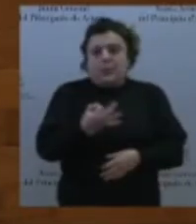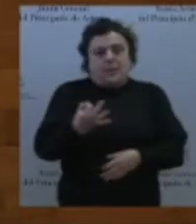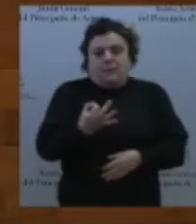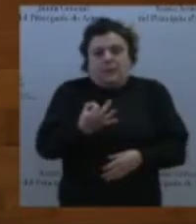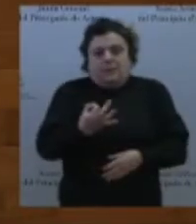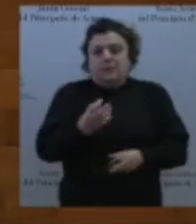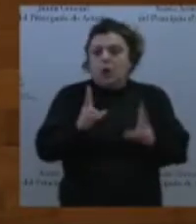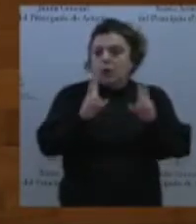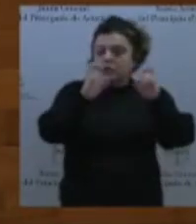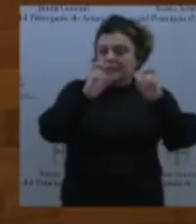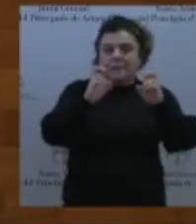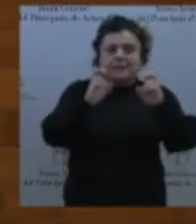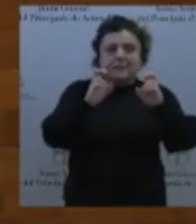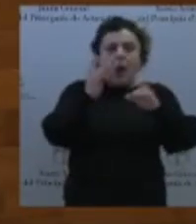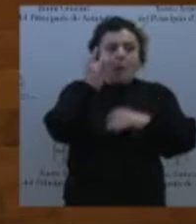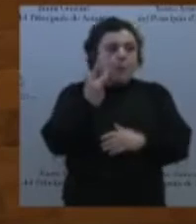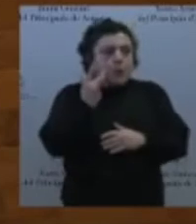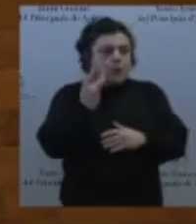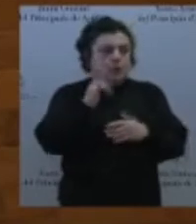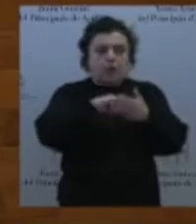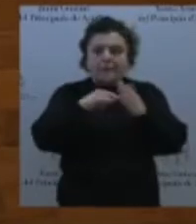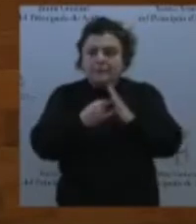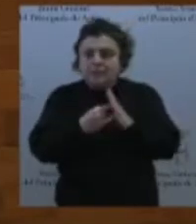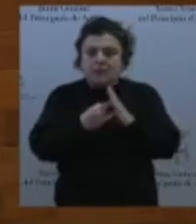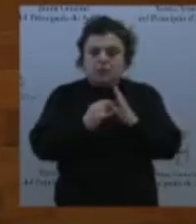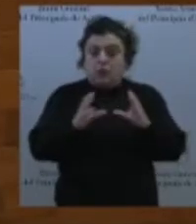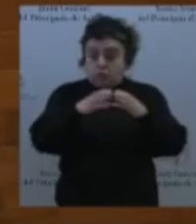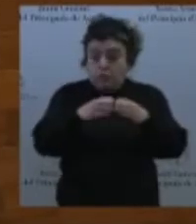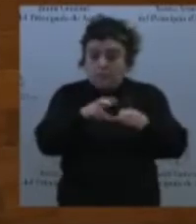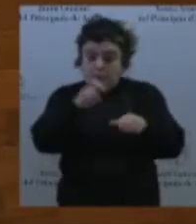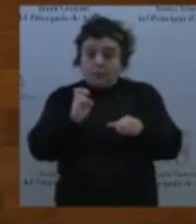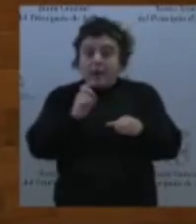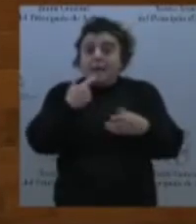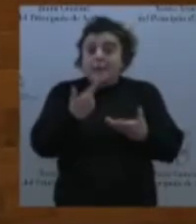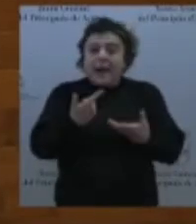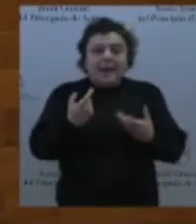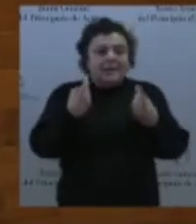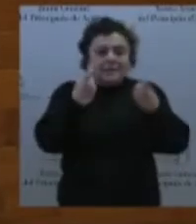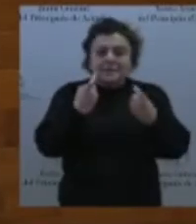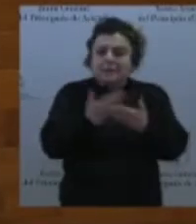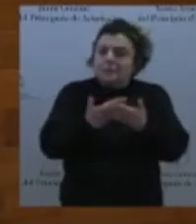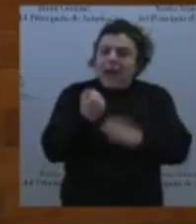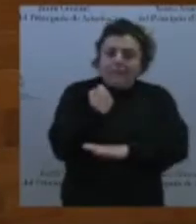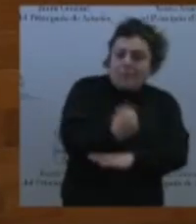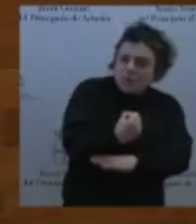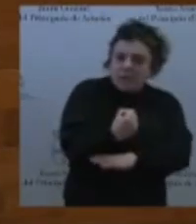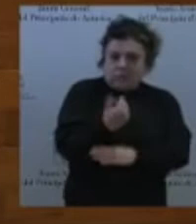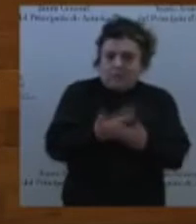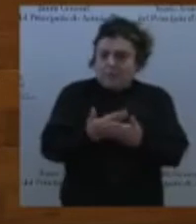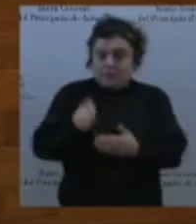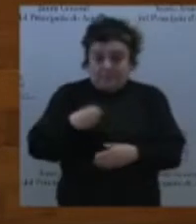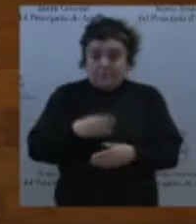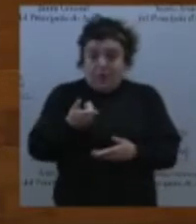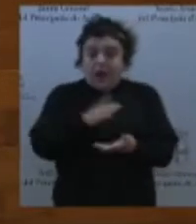tácticas de los partidos para sofitar una propuesta como esta, pero es también importante recordar que si